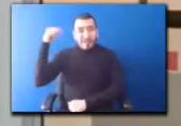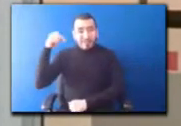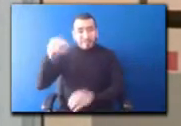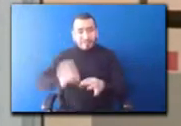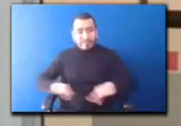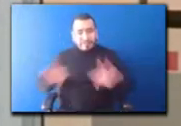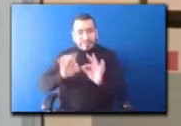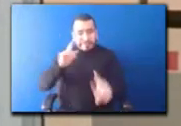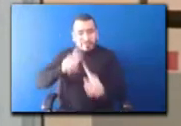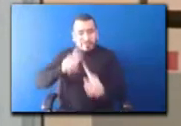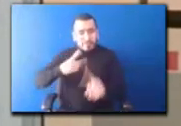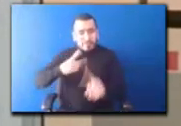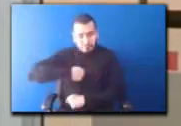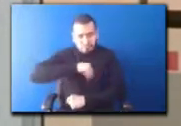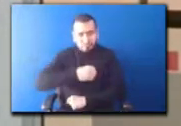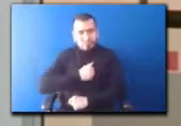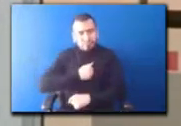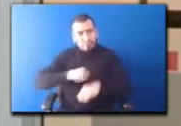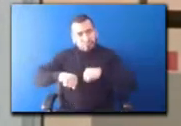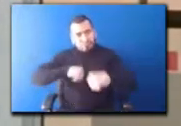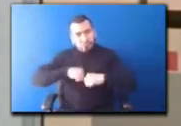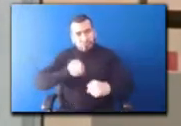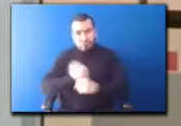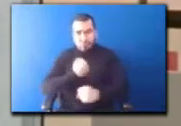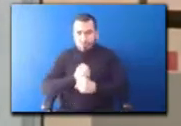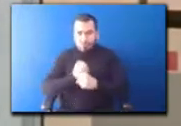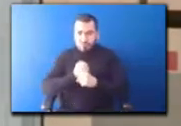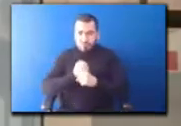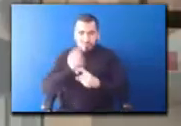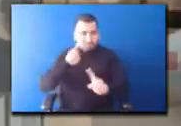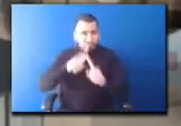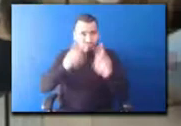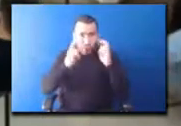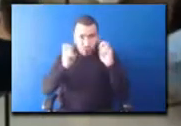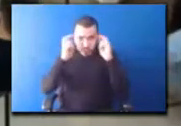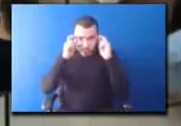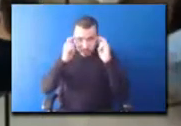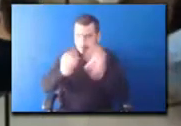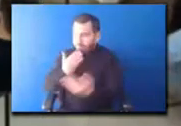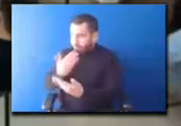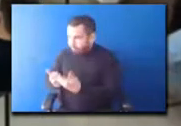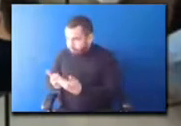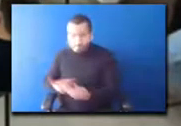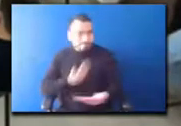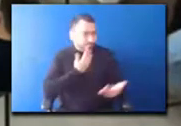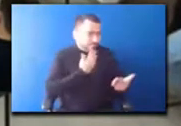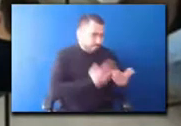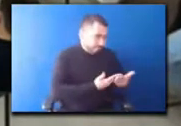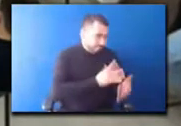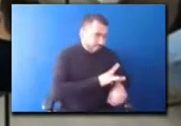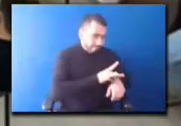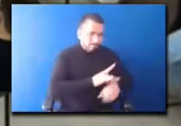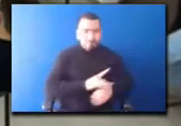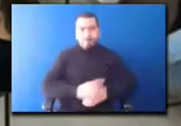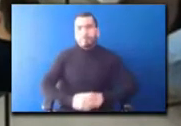construyendo conocimiento. Señor Superintendente, muchísimas gracias. Doctor Sebastián, muchísimas gracias. Con su permiso.